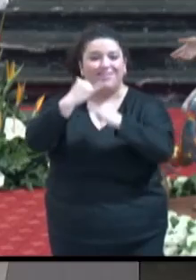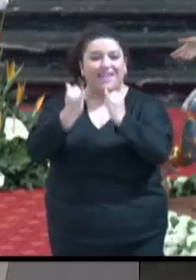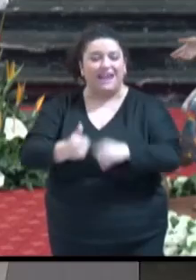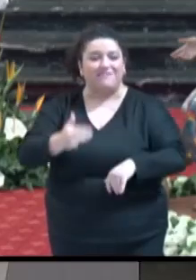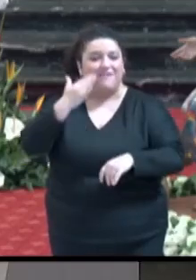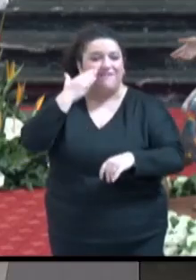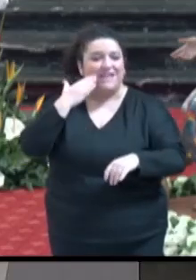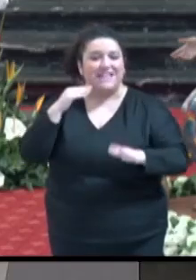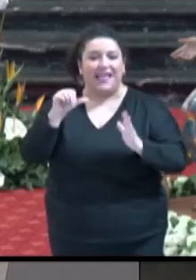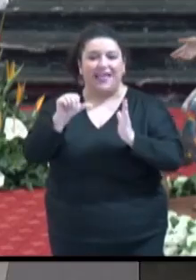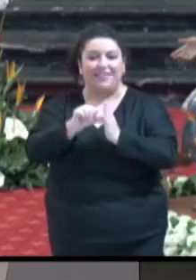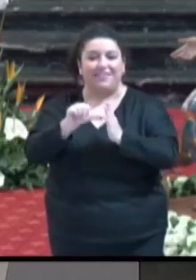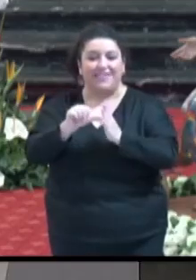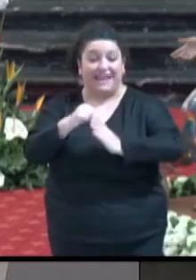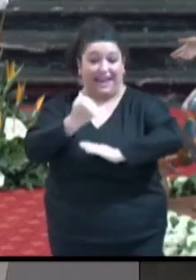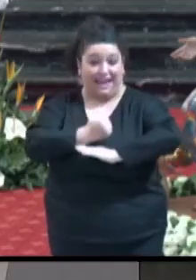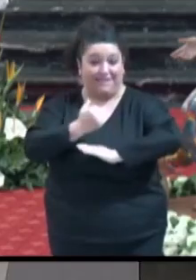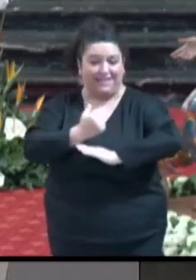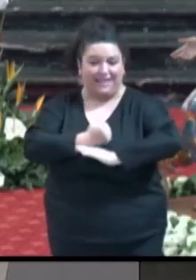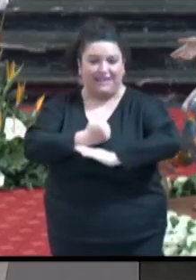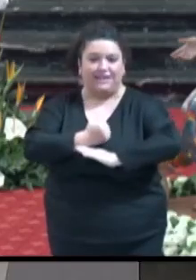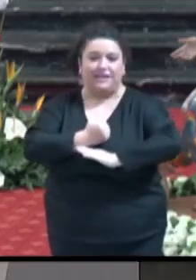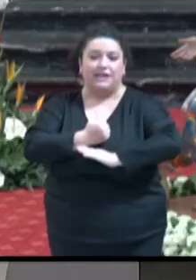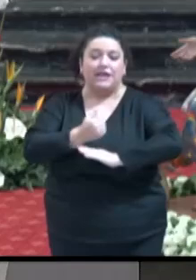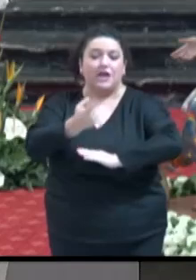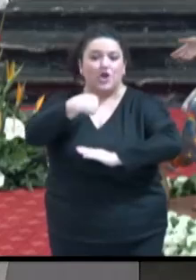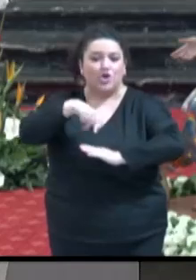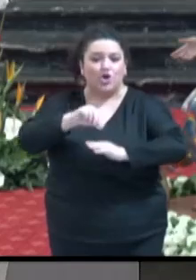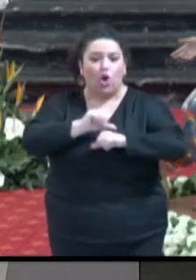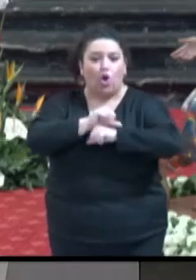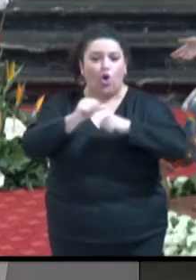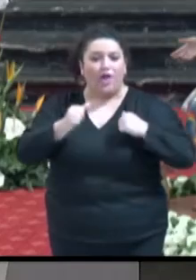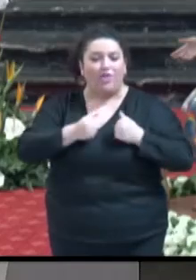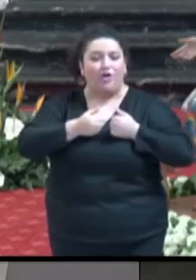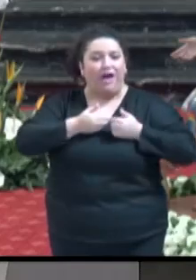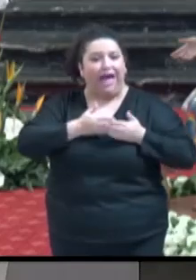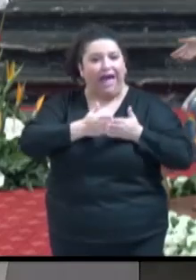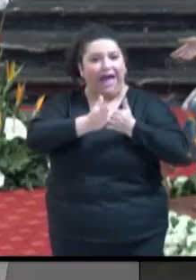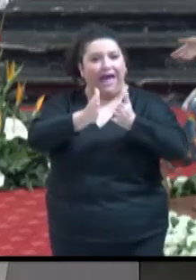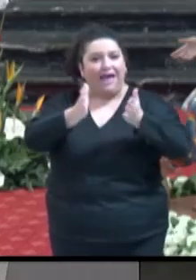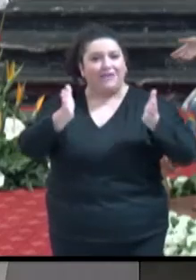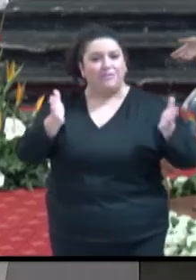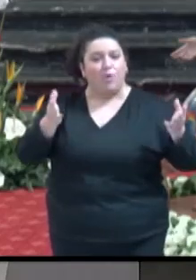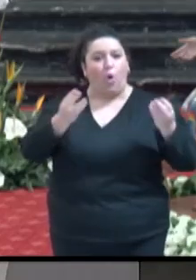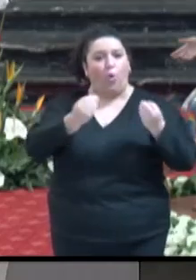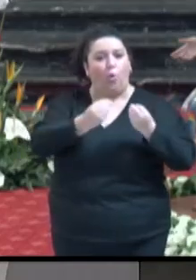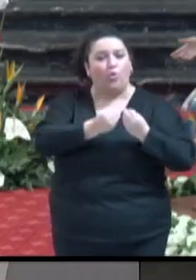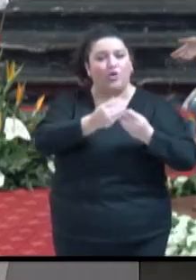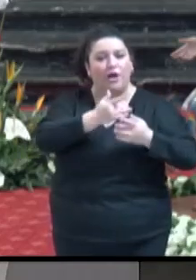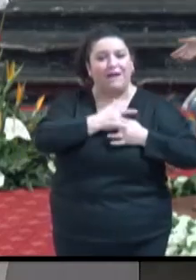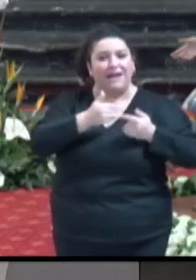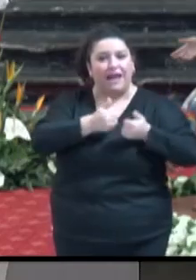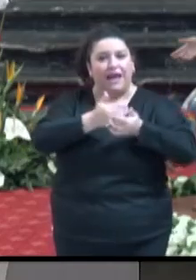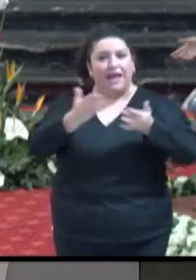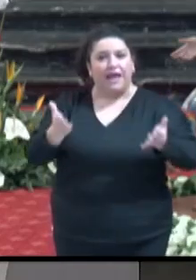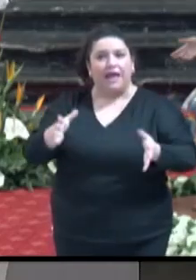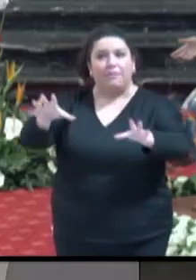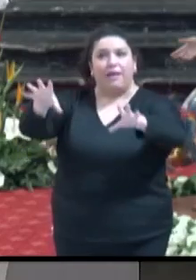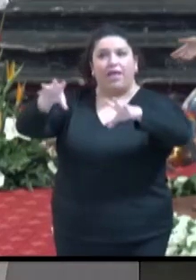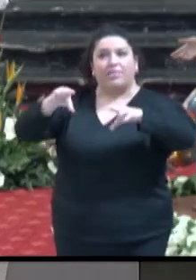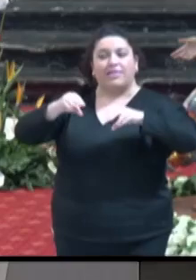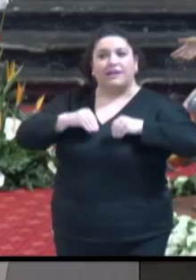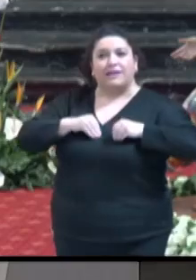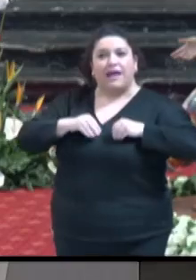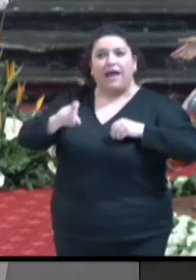cercana a la Navidad abrimos nuestro corazón como María para recibir el anuncio del